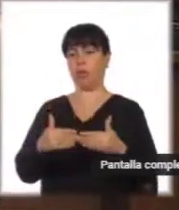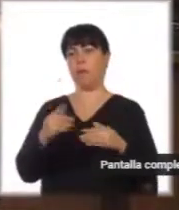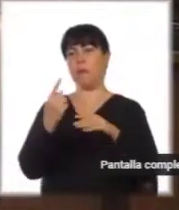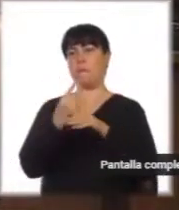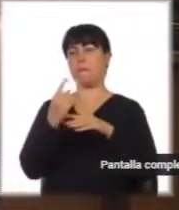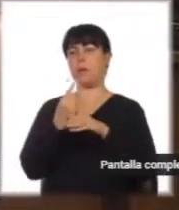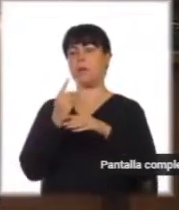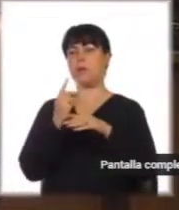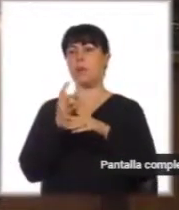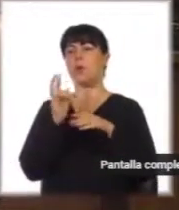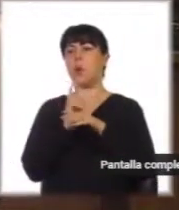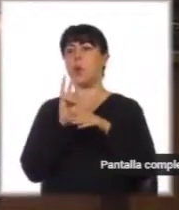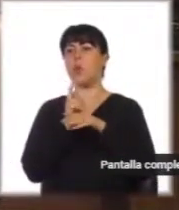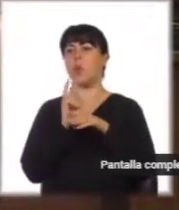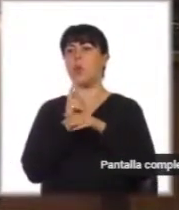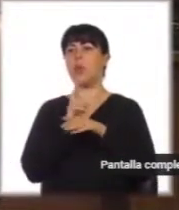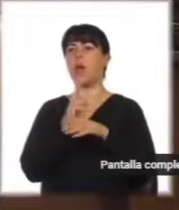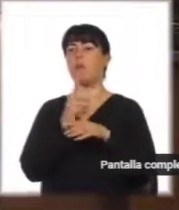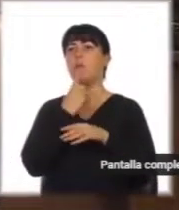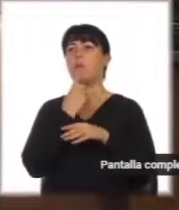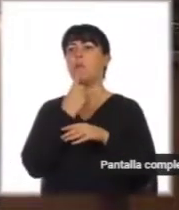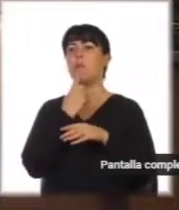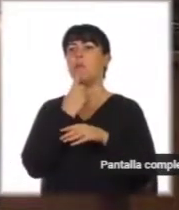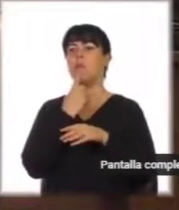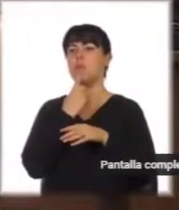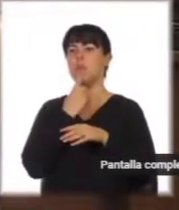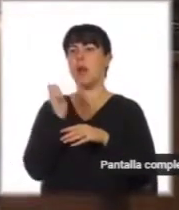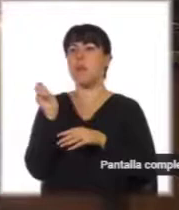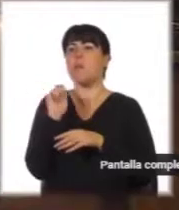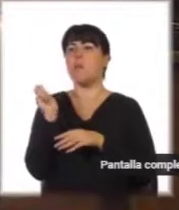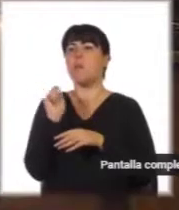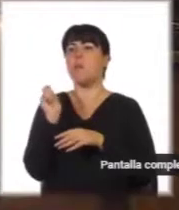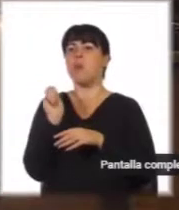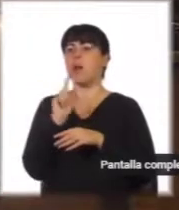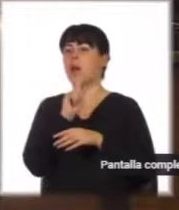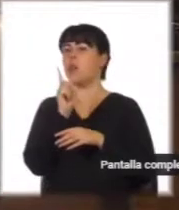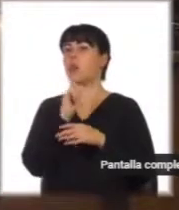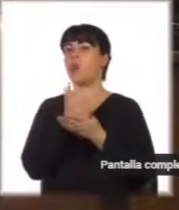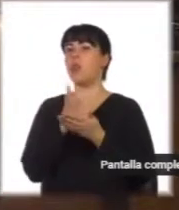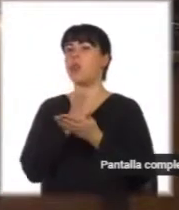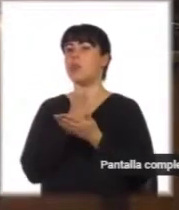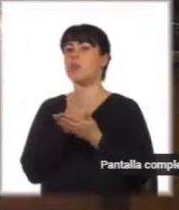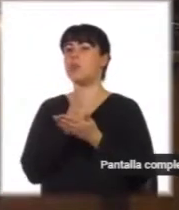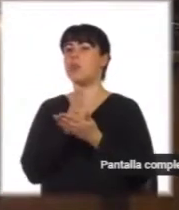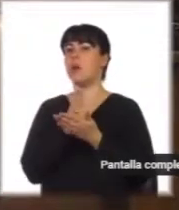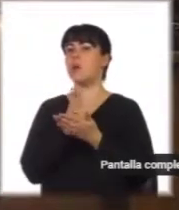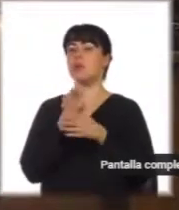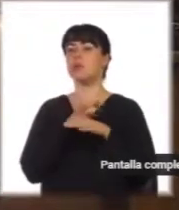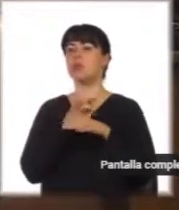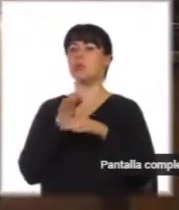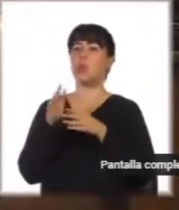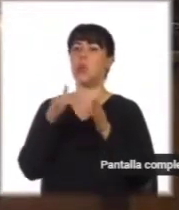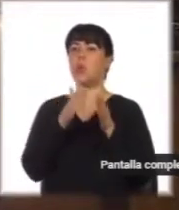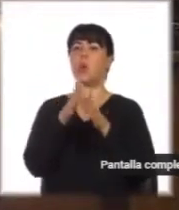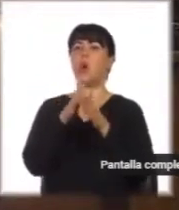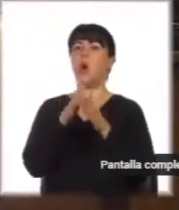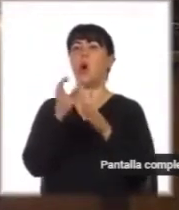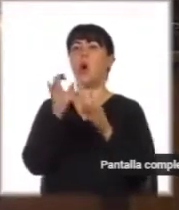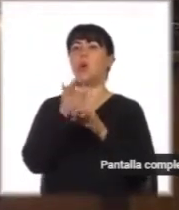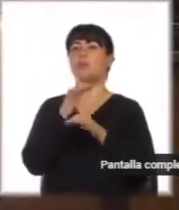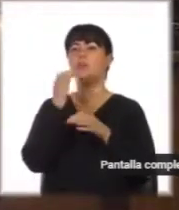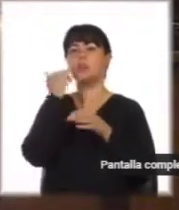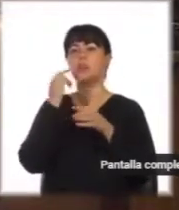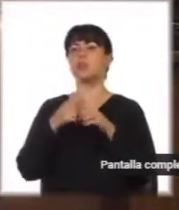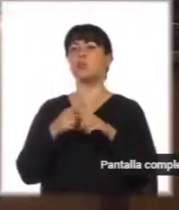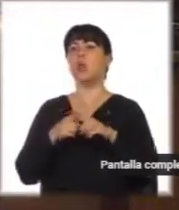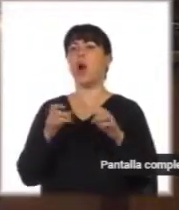de políticas públicas que no deben excluir a personas por su orientación sexual o género. Y